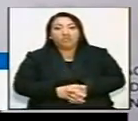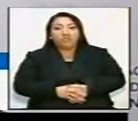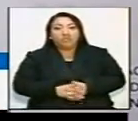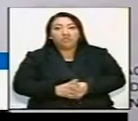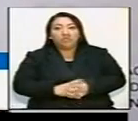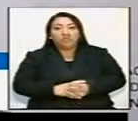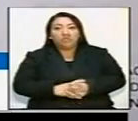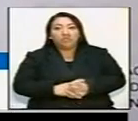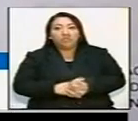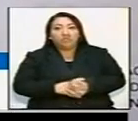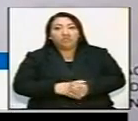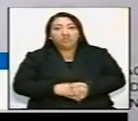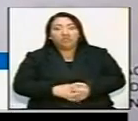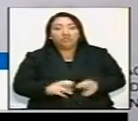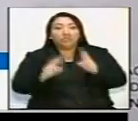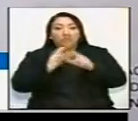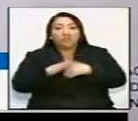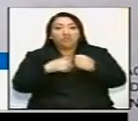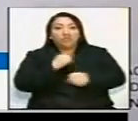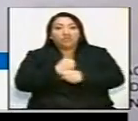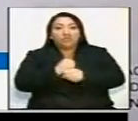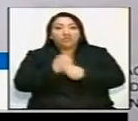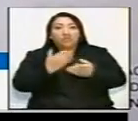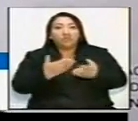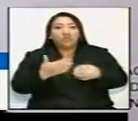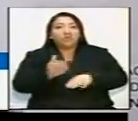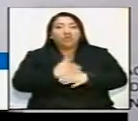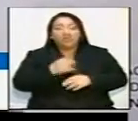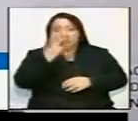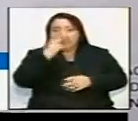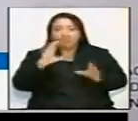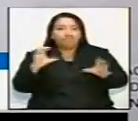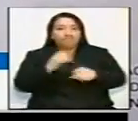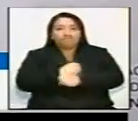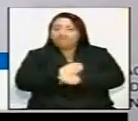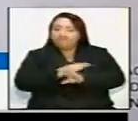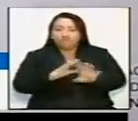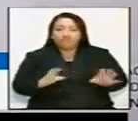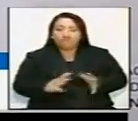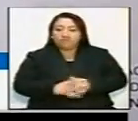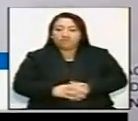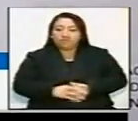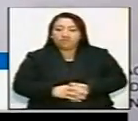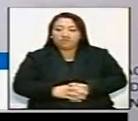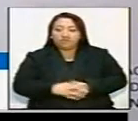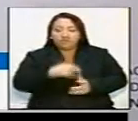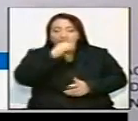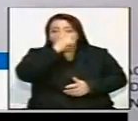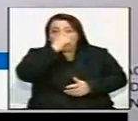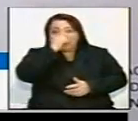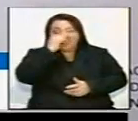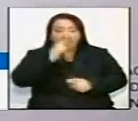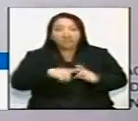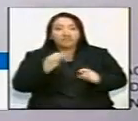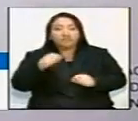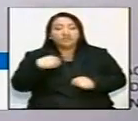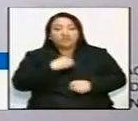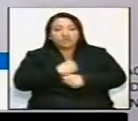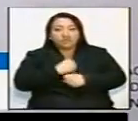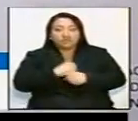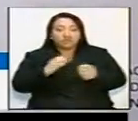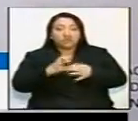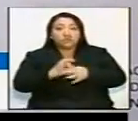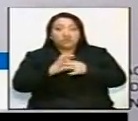Los resultados de la productividad son cosas que no se van a ver inmediatamente, pero sí, si trabajamos en